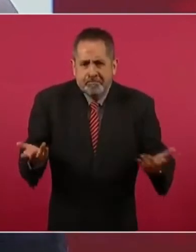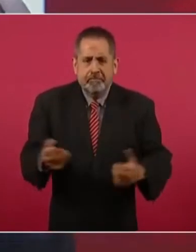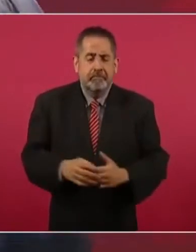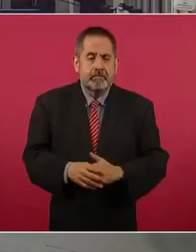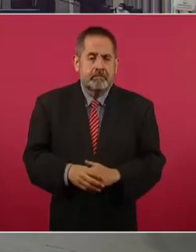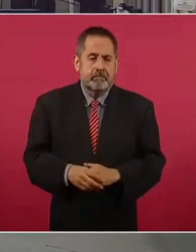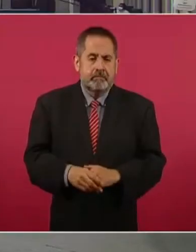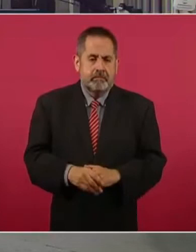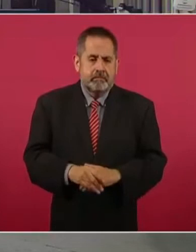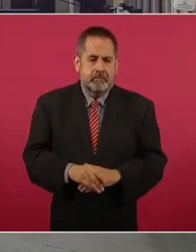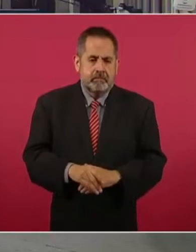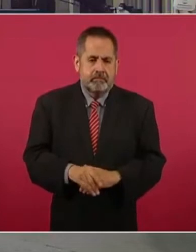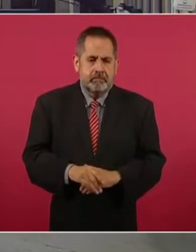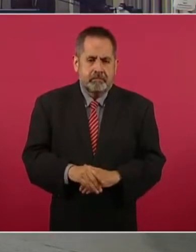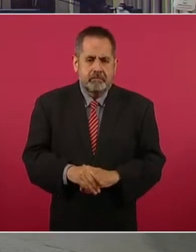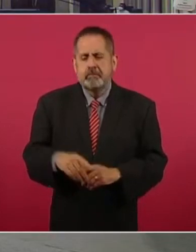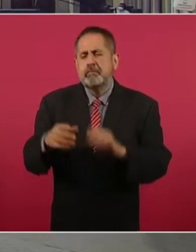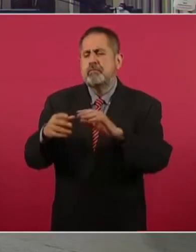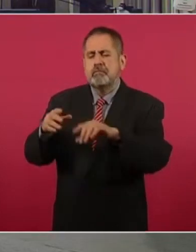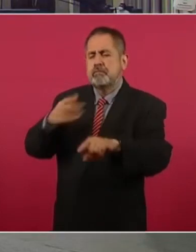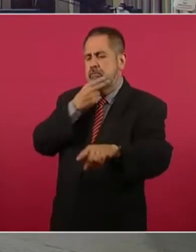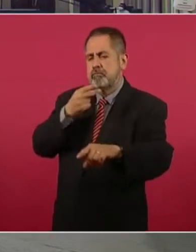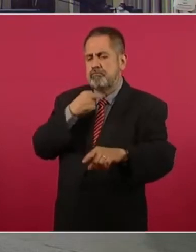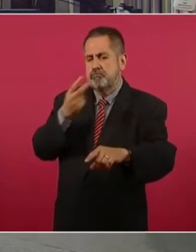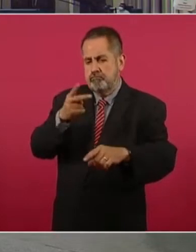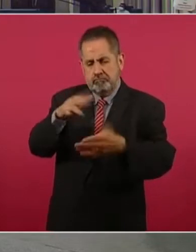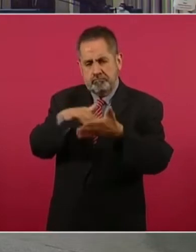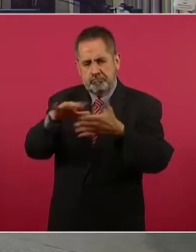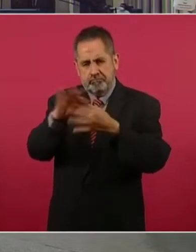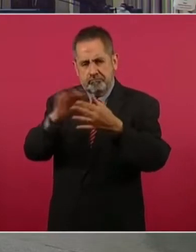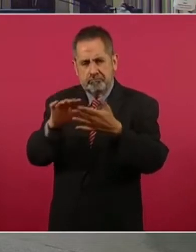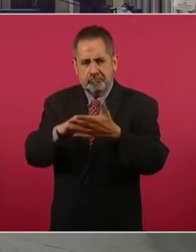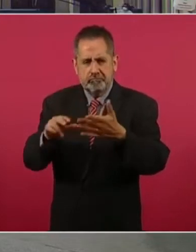Si quiere le leo la Sí. parte porque ya la había puesto.